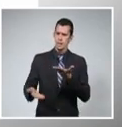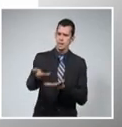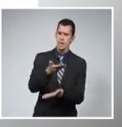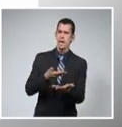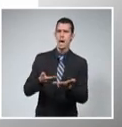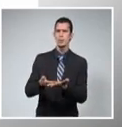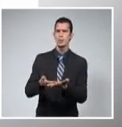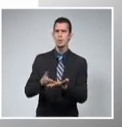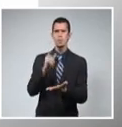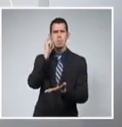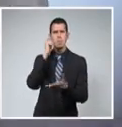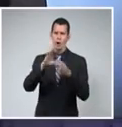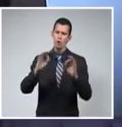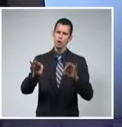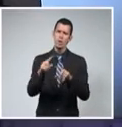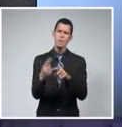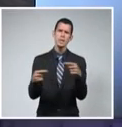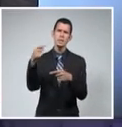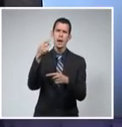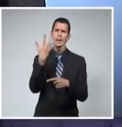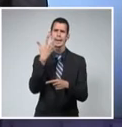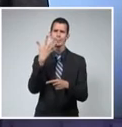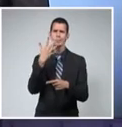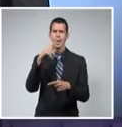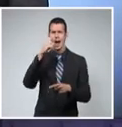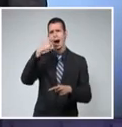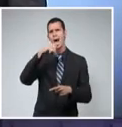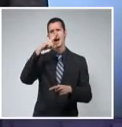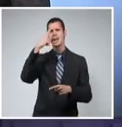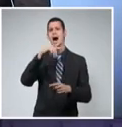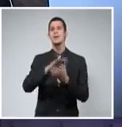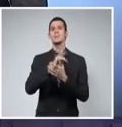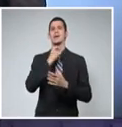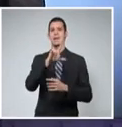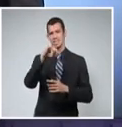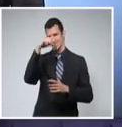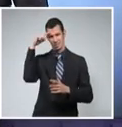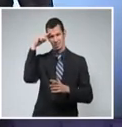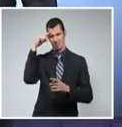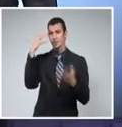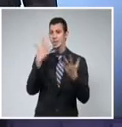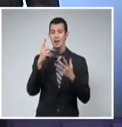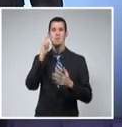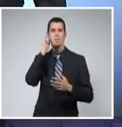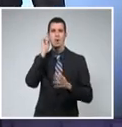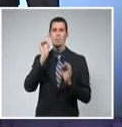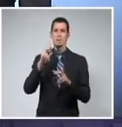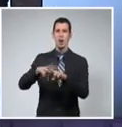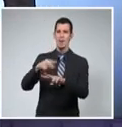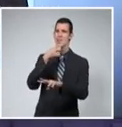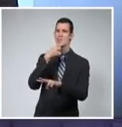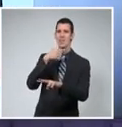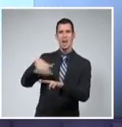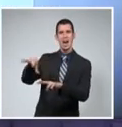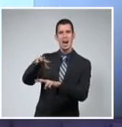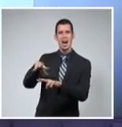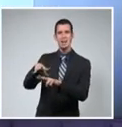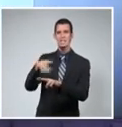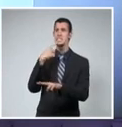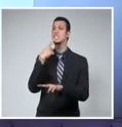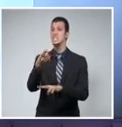Ramos, una de las integrantes de la farsa de San Isidro. Vean cómo se articulan, cómo se